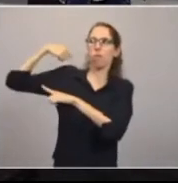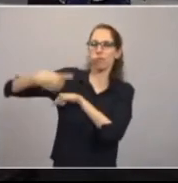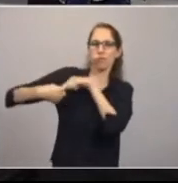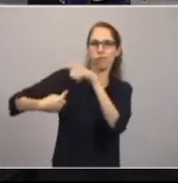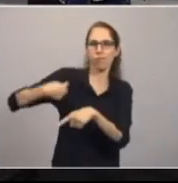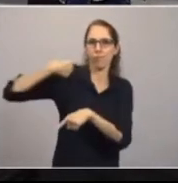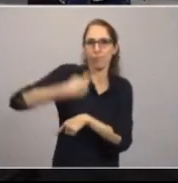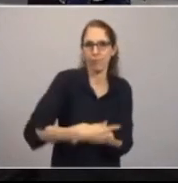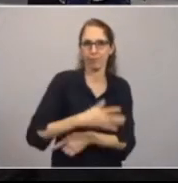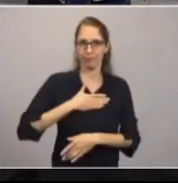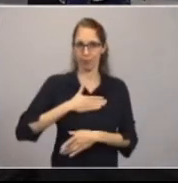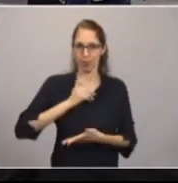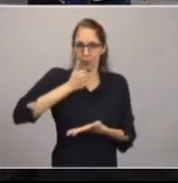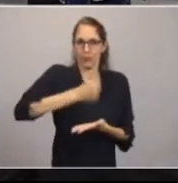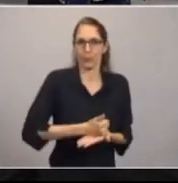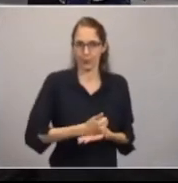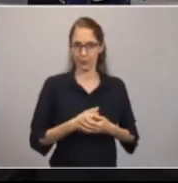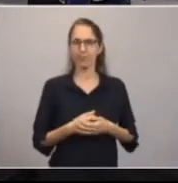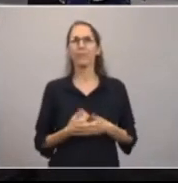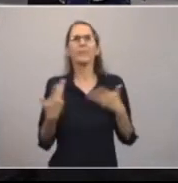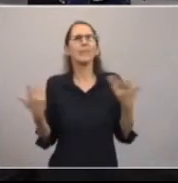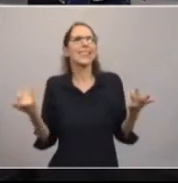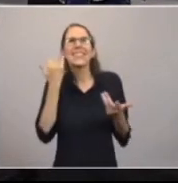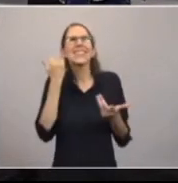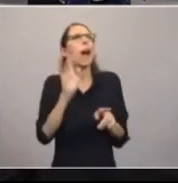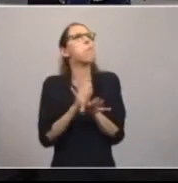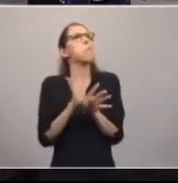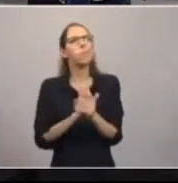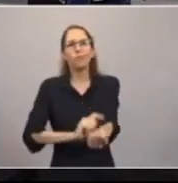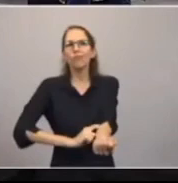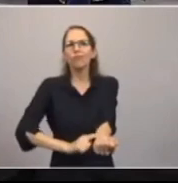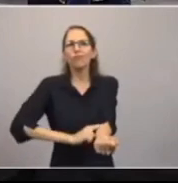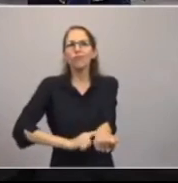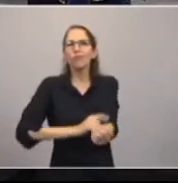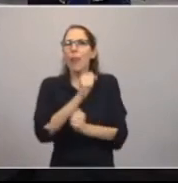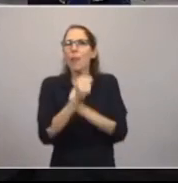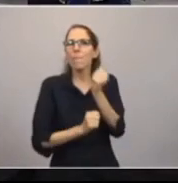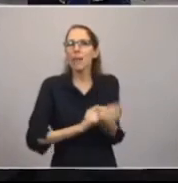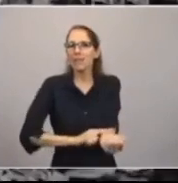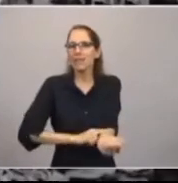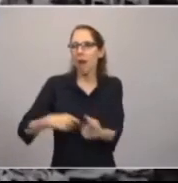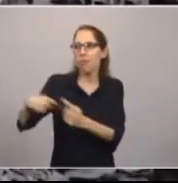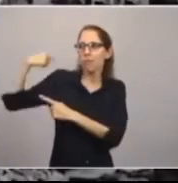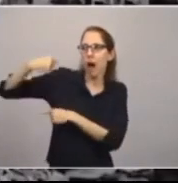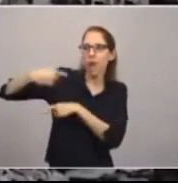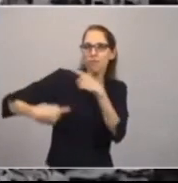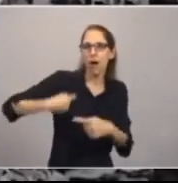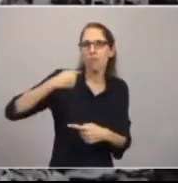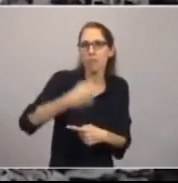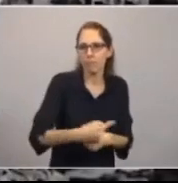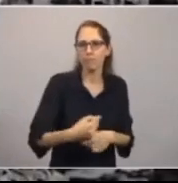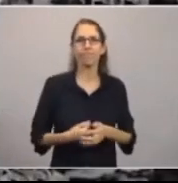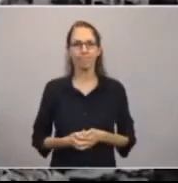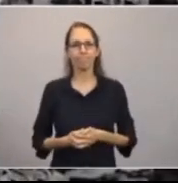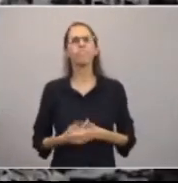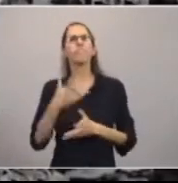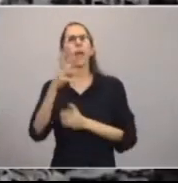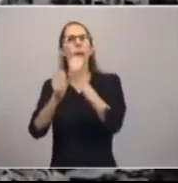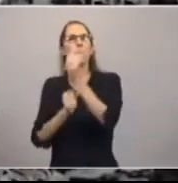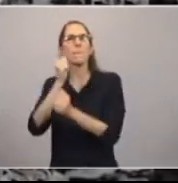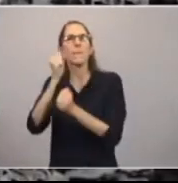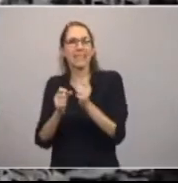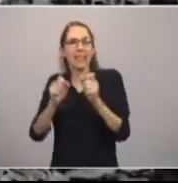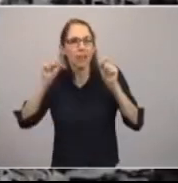ADN. Y el empresario nacional, PYME, cuando mira estos galpones